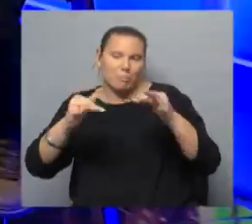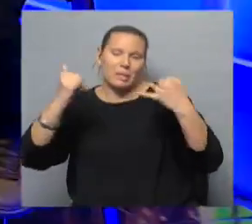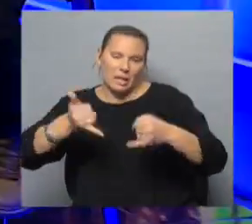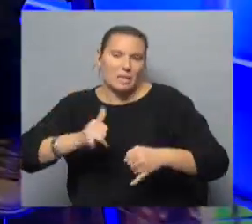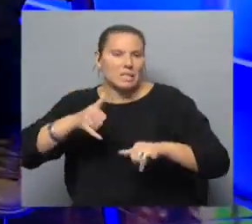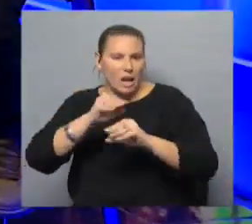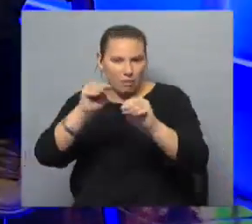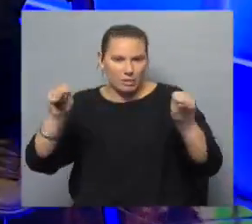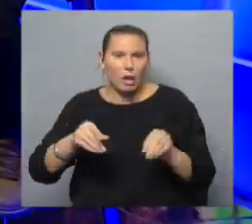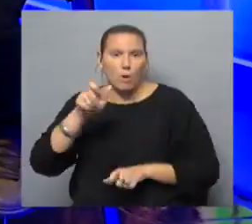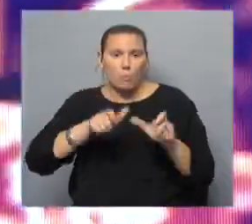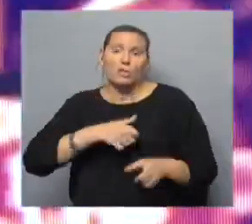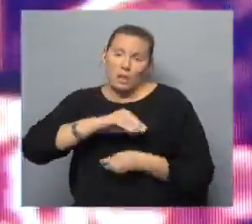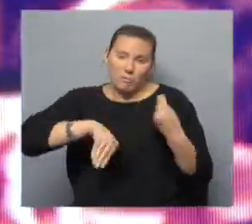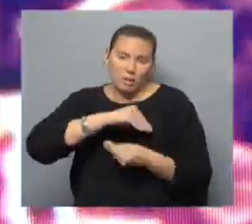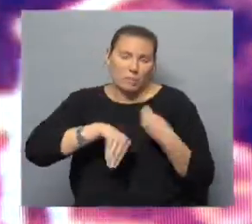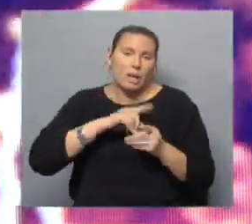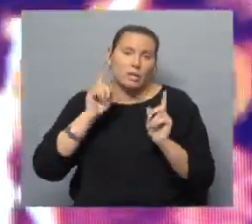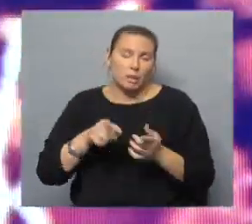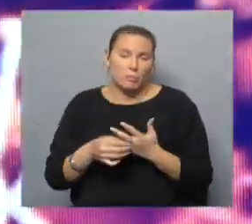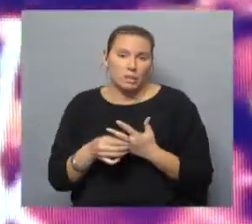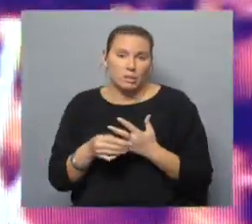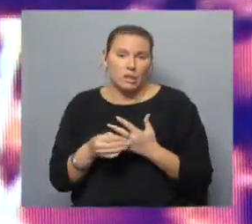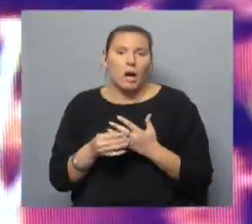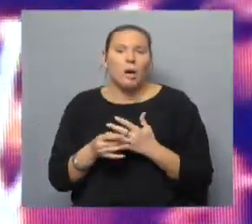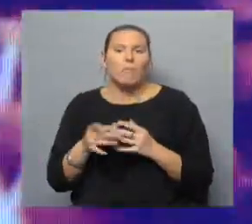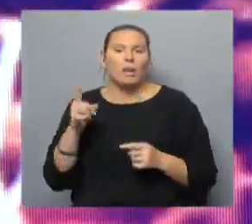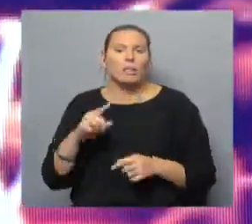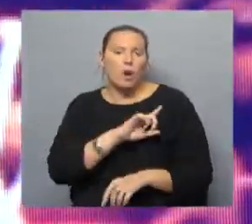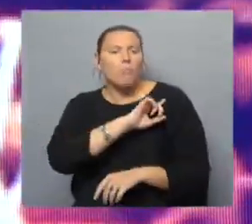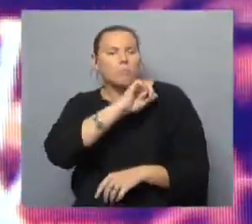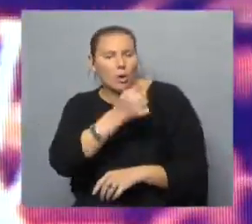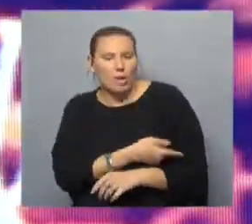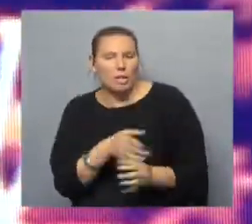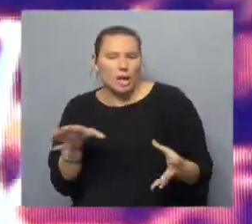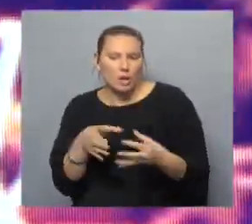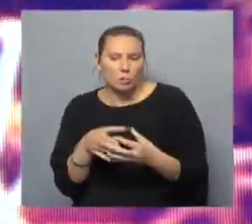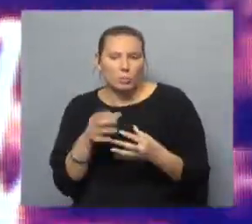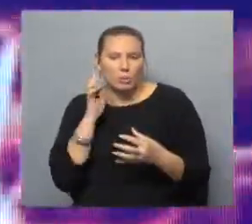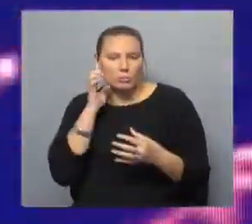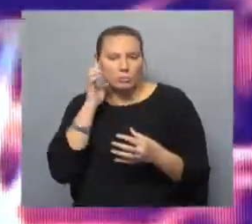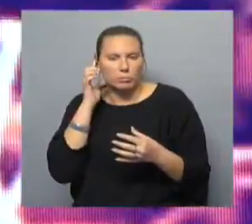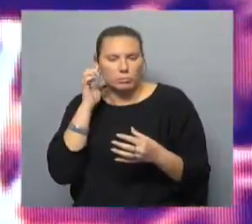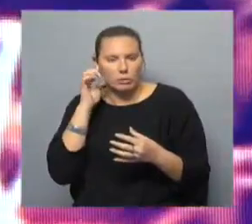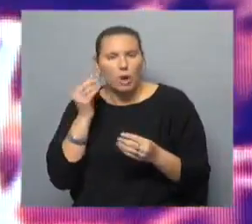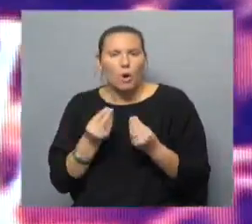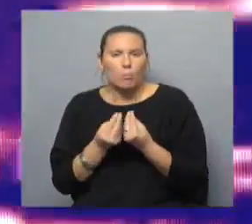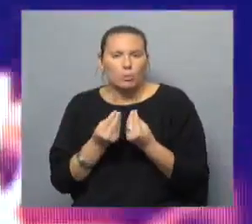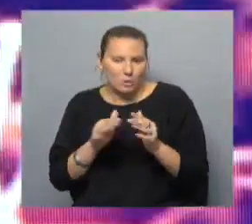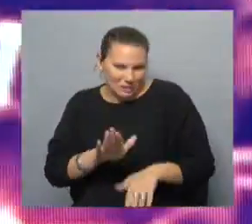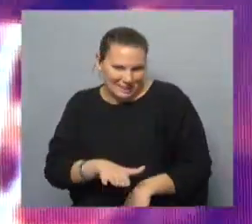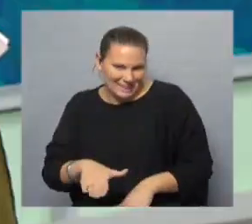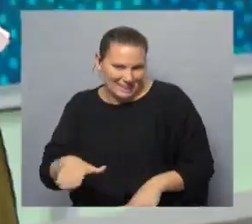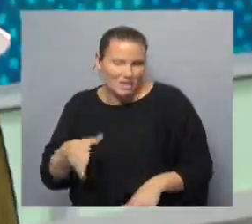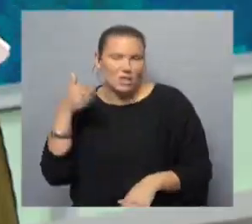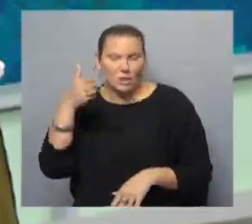ya lo avisamos. Tenemos un público muy familiar también, cabe aclarar. Más allá del power de la banda, tenemos mucho público bajito.